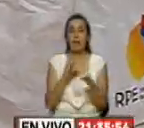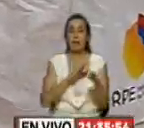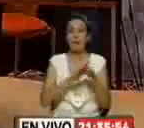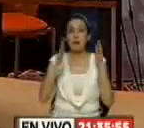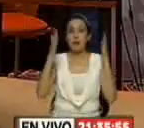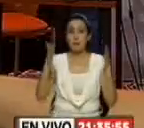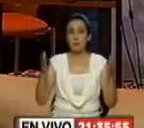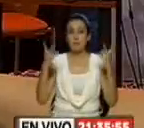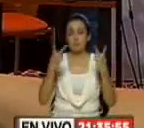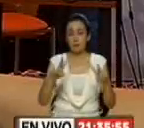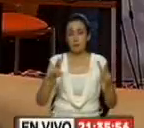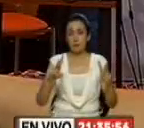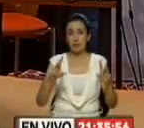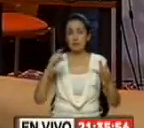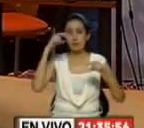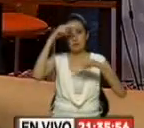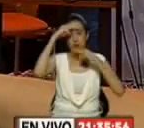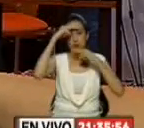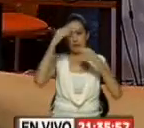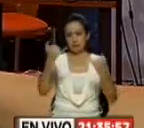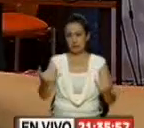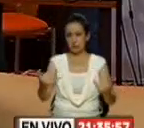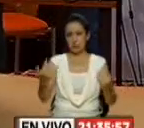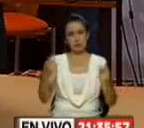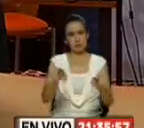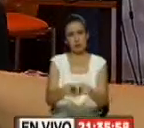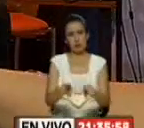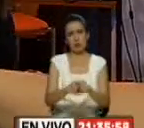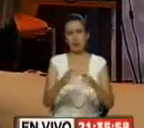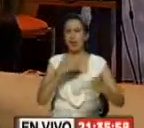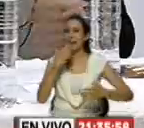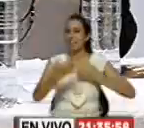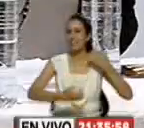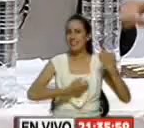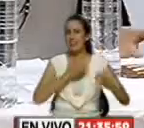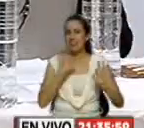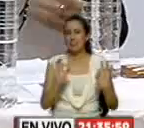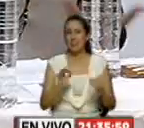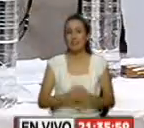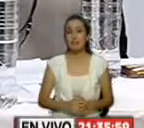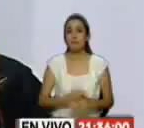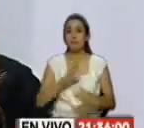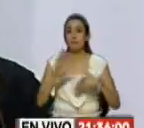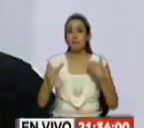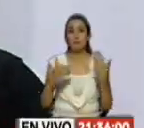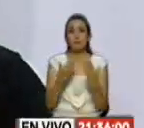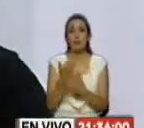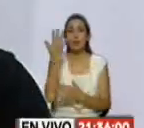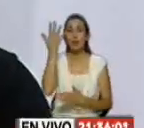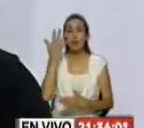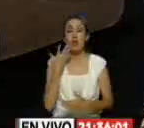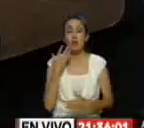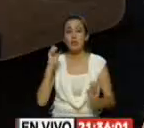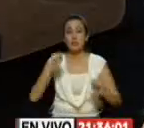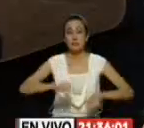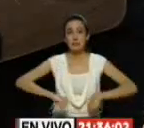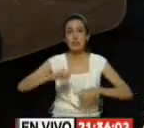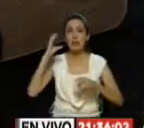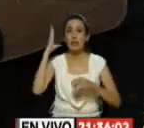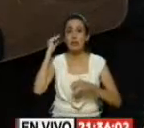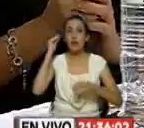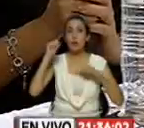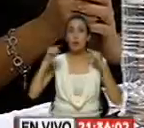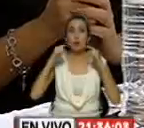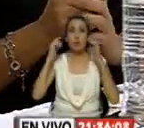en vivo, noticias actuales y la pasamos divertidos. Día a día los oyentes se dan cuenta de que algo nuevo está pasando